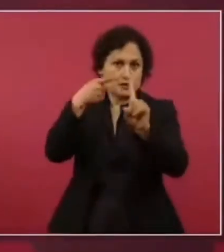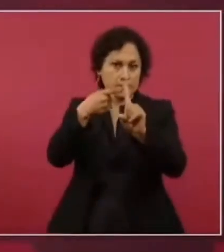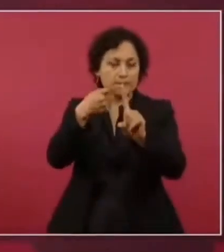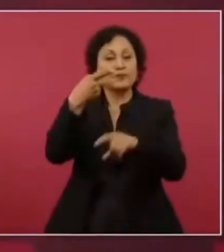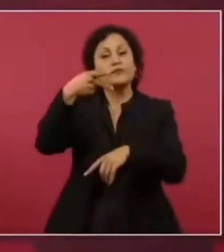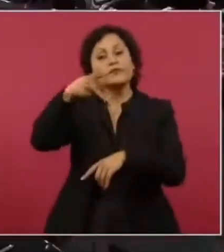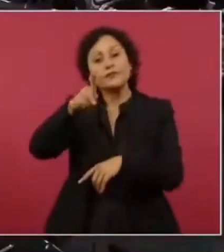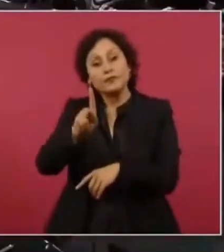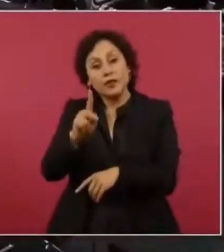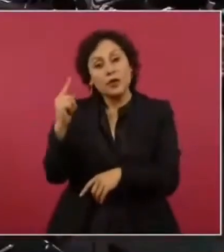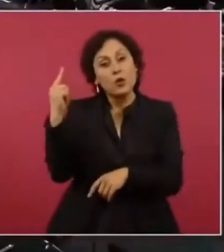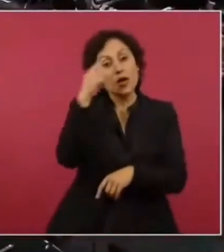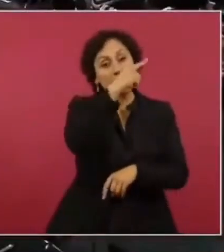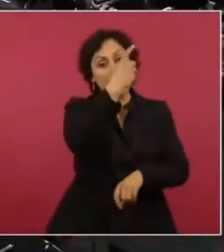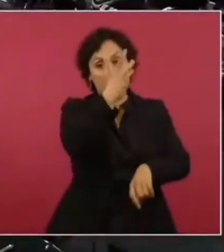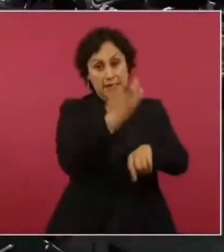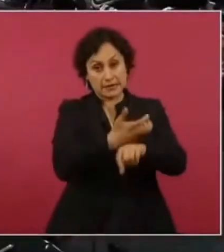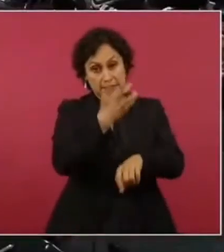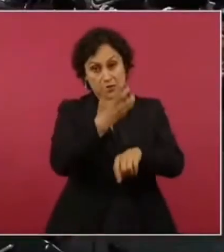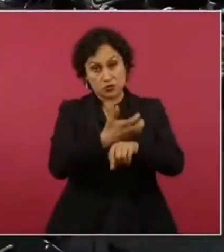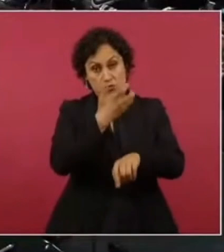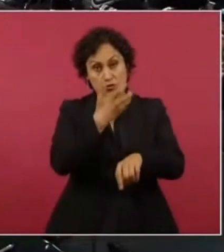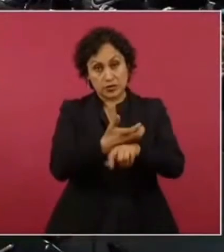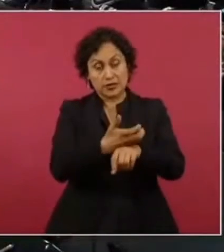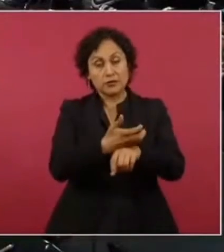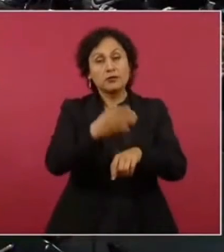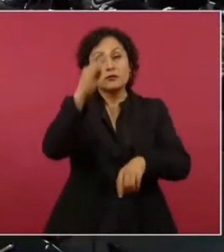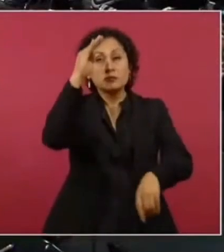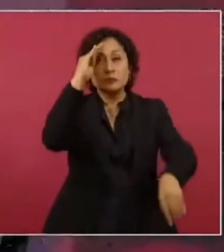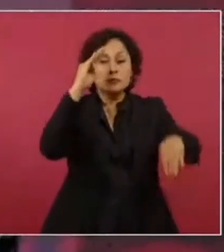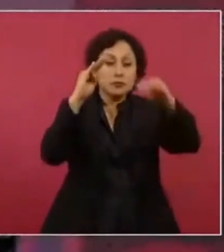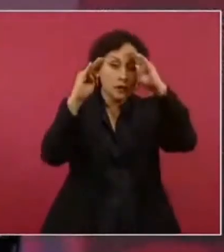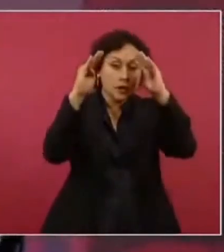en Estados Unidos El migrante